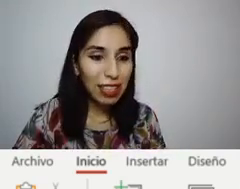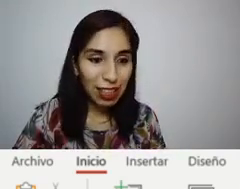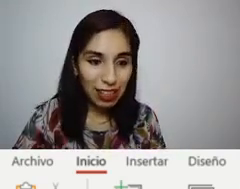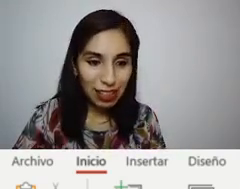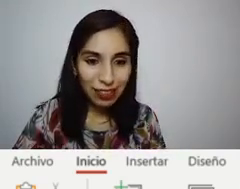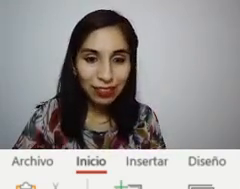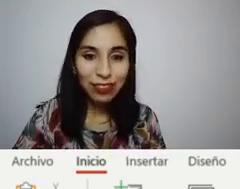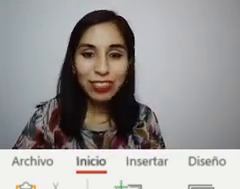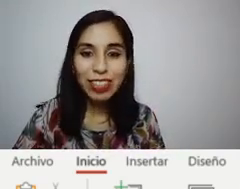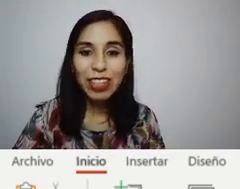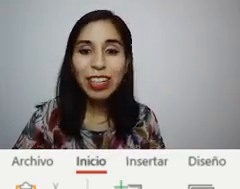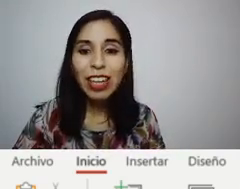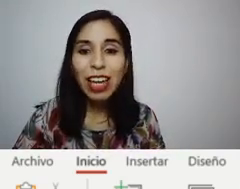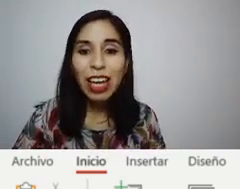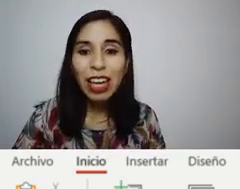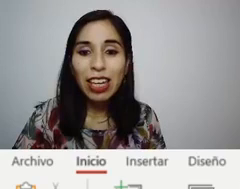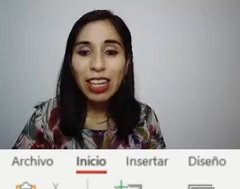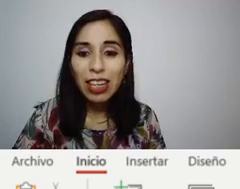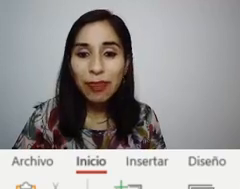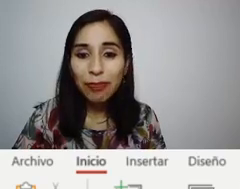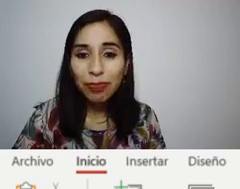así es sí